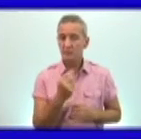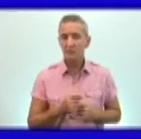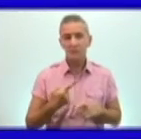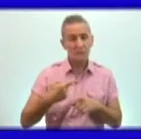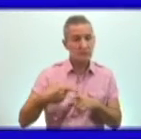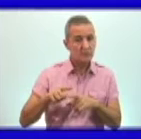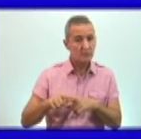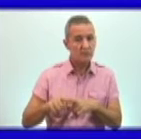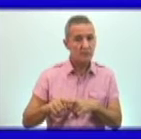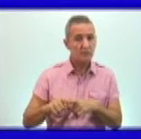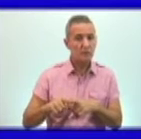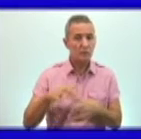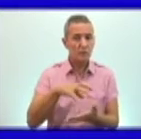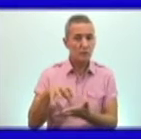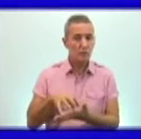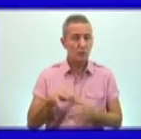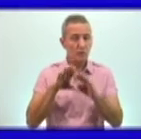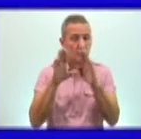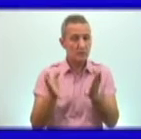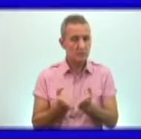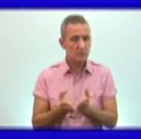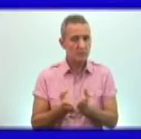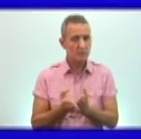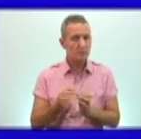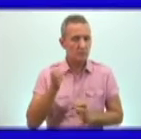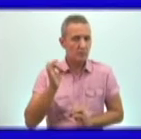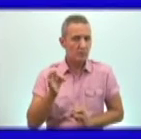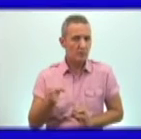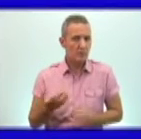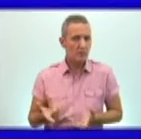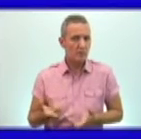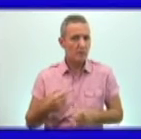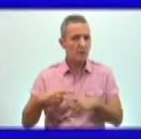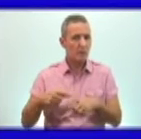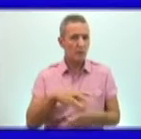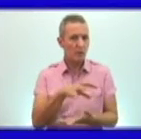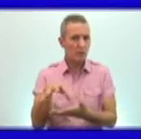otras latitudes del mundo. Bueno, eso tiene razón, está en otras